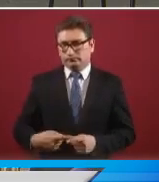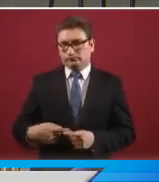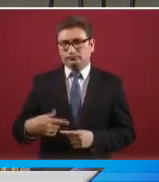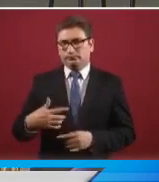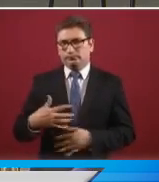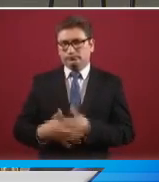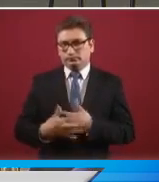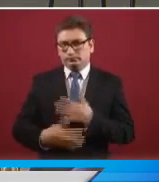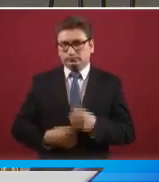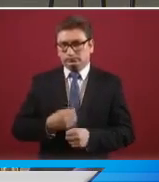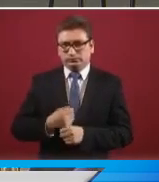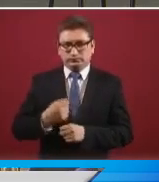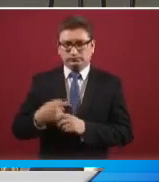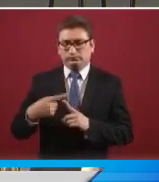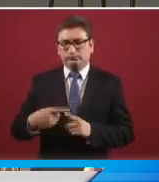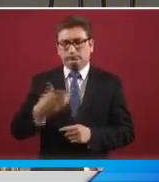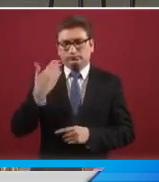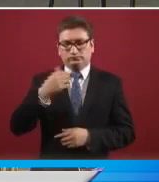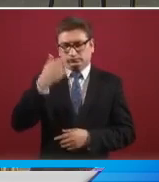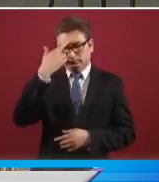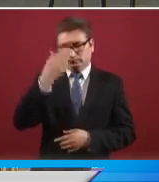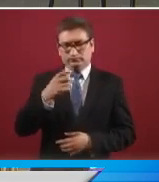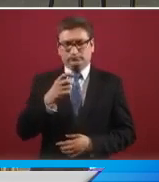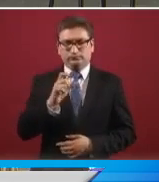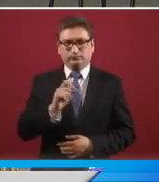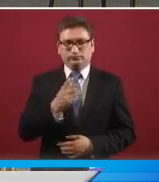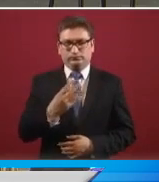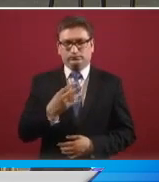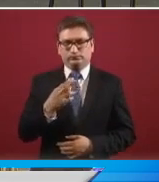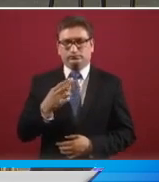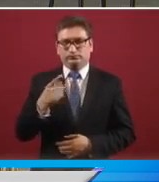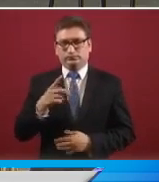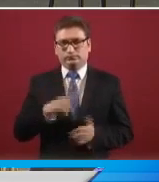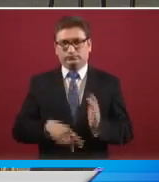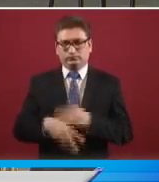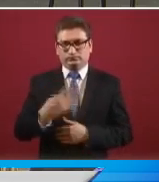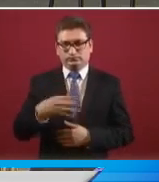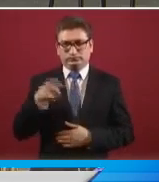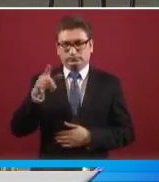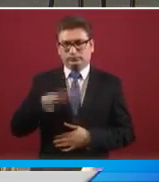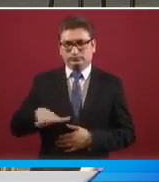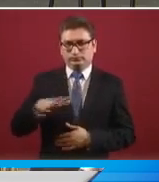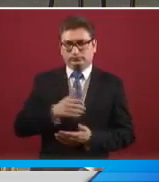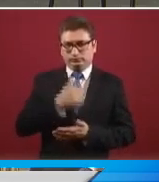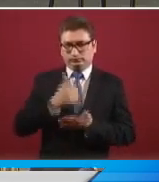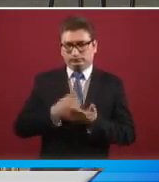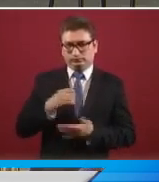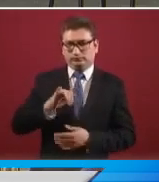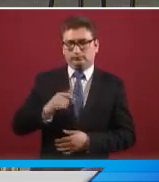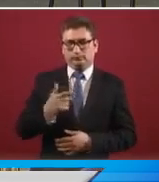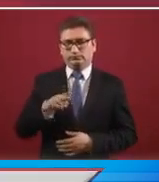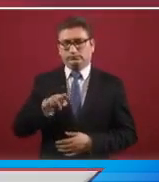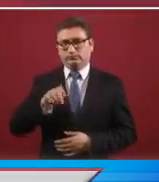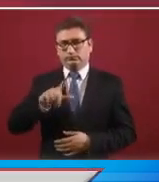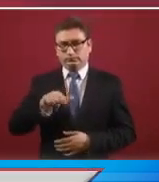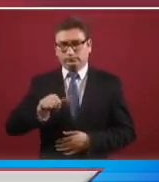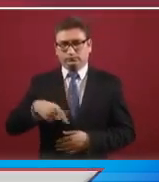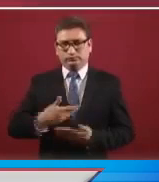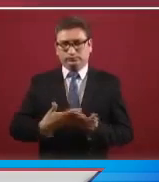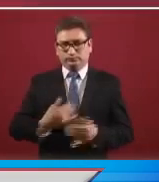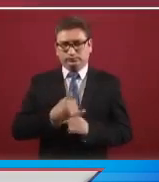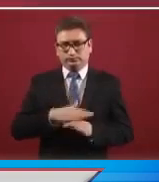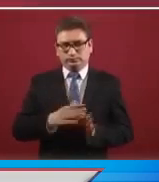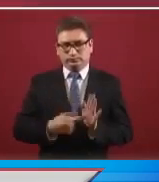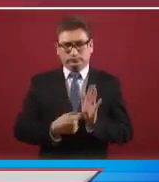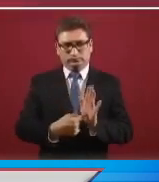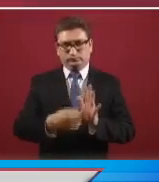gobierno federal, en conjunto con los padres de familia y organizaciones de derechos humanos, se firmaron compromisos con agencias de la ONU para estar sujetos